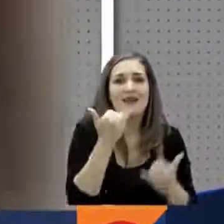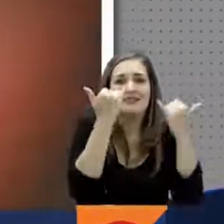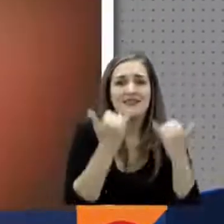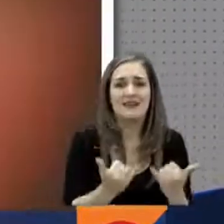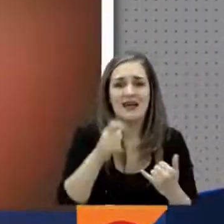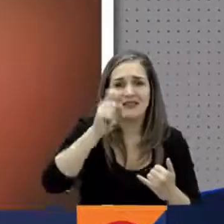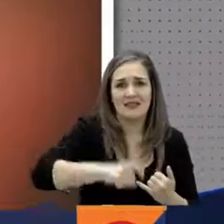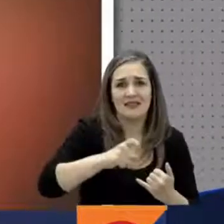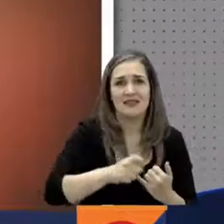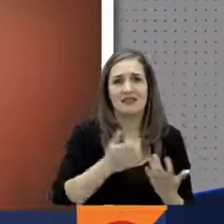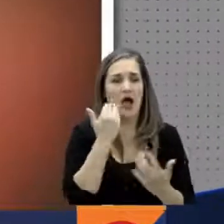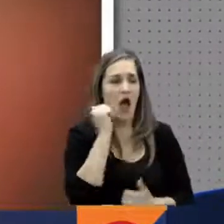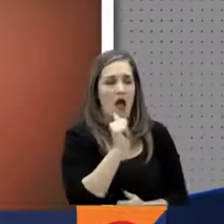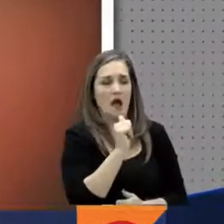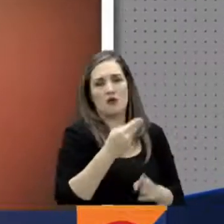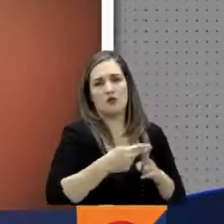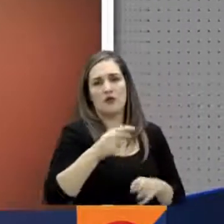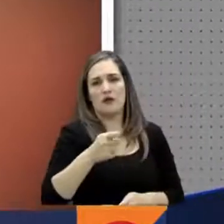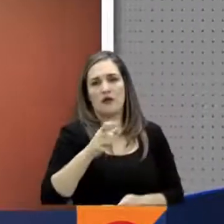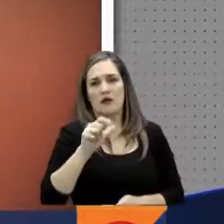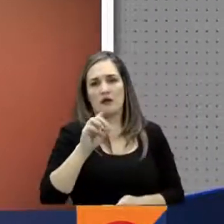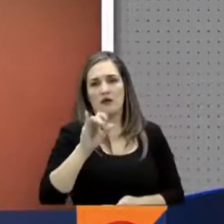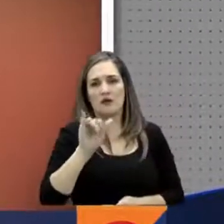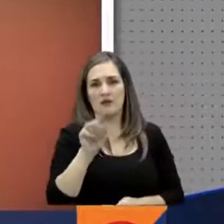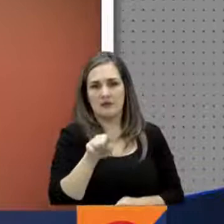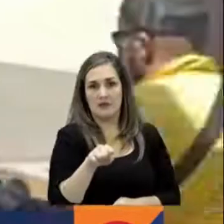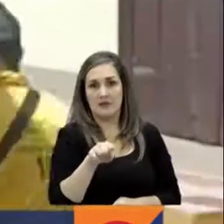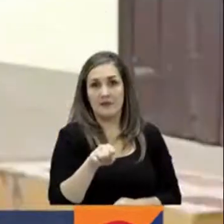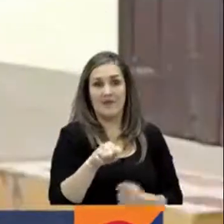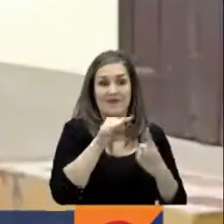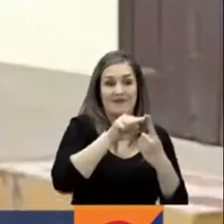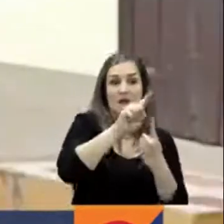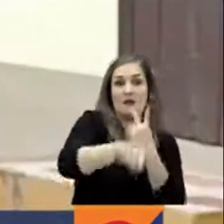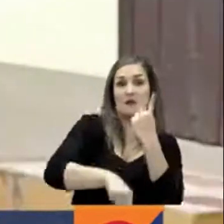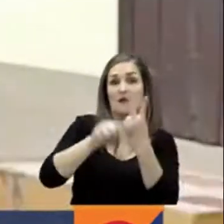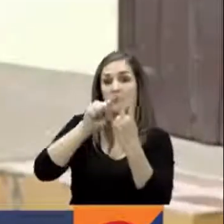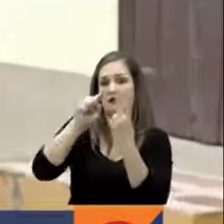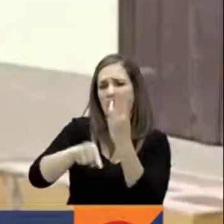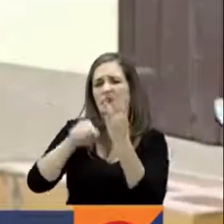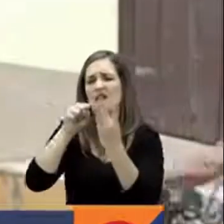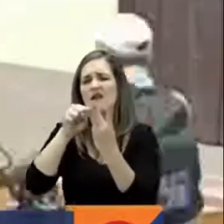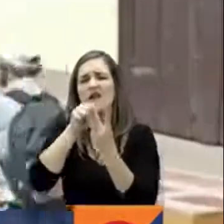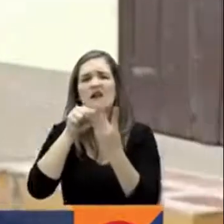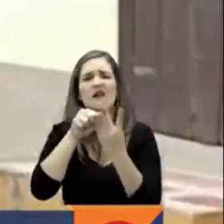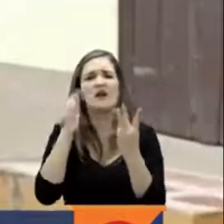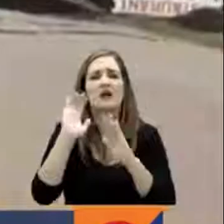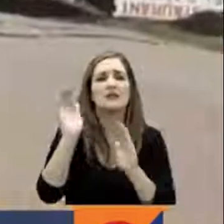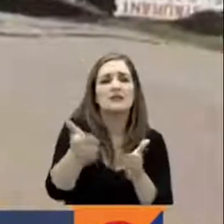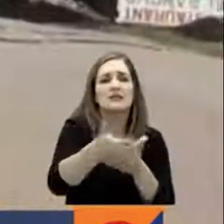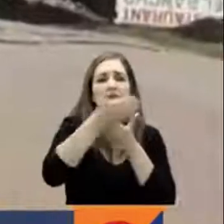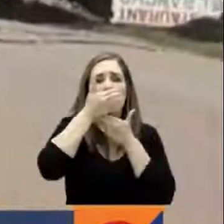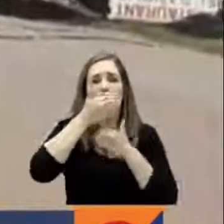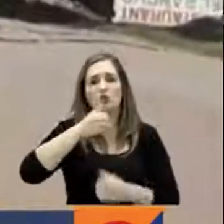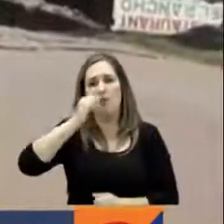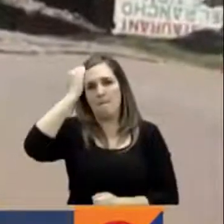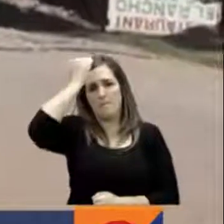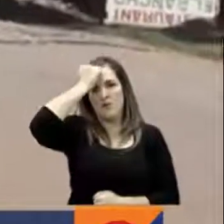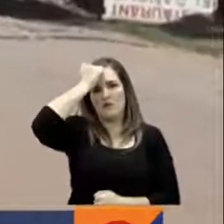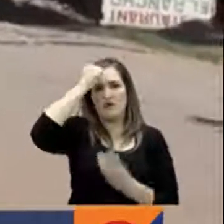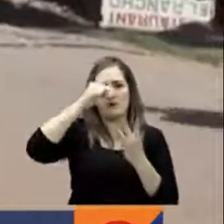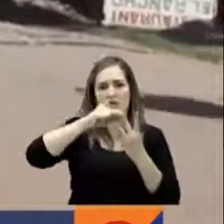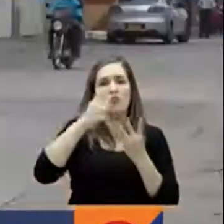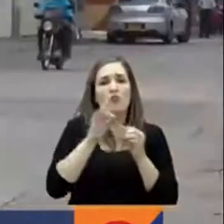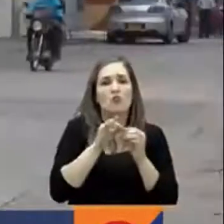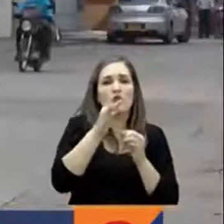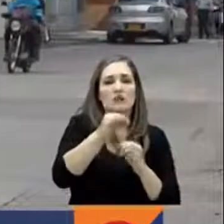liberación de la señora Gladys Cancino. Los otros 2 casos tienen que ver con el secuestro de la docente Betty Arevalo en el